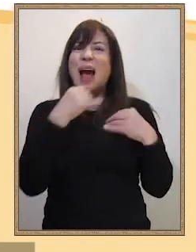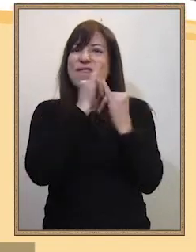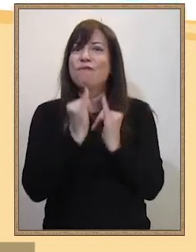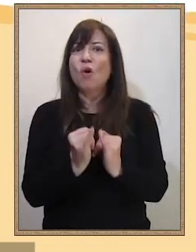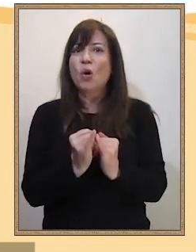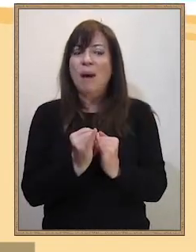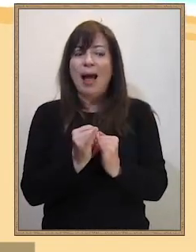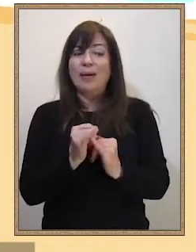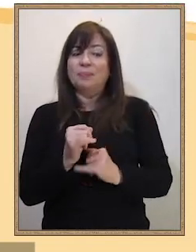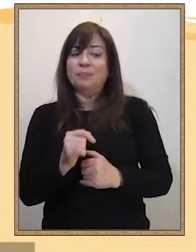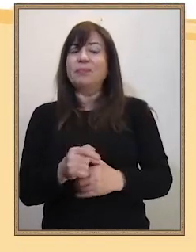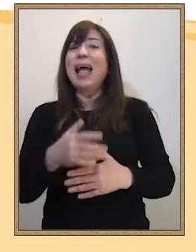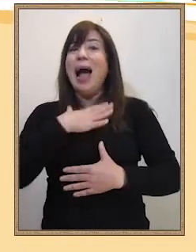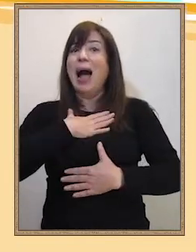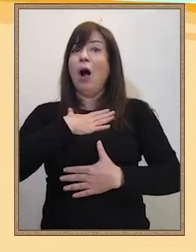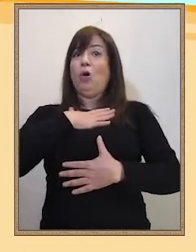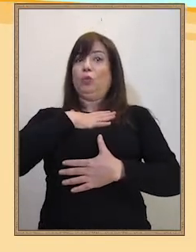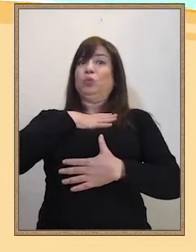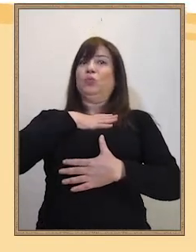manera, acostados,